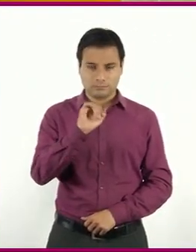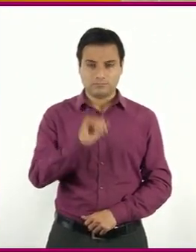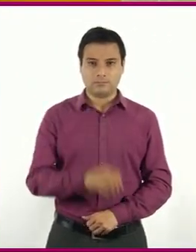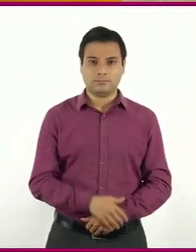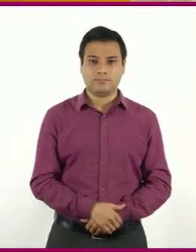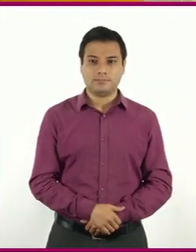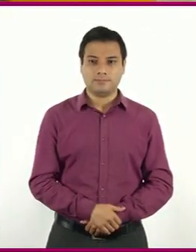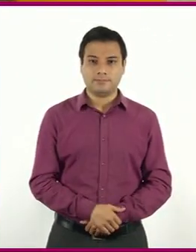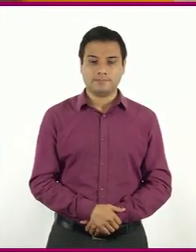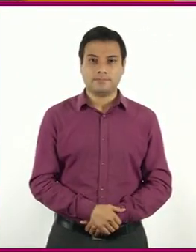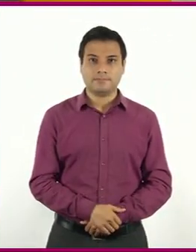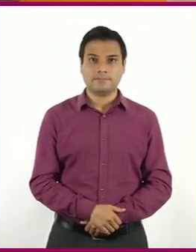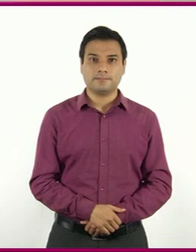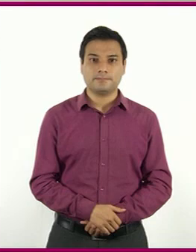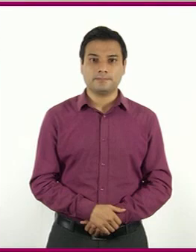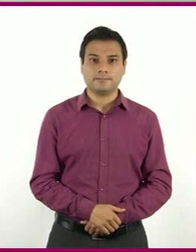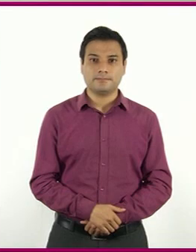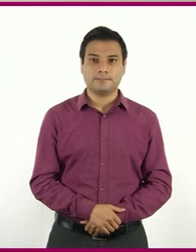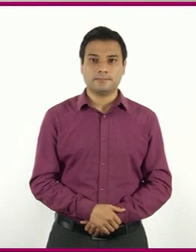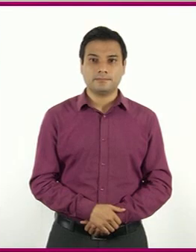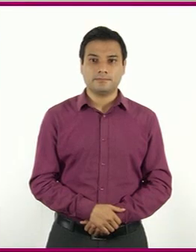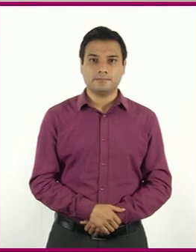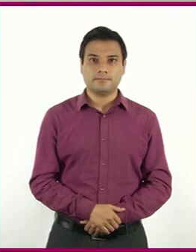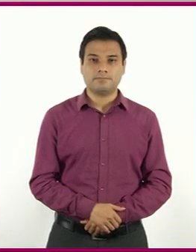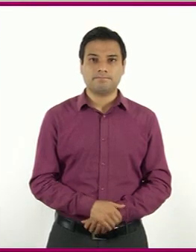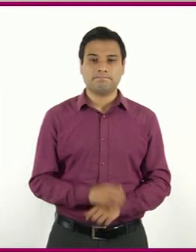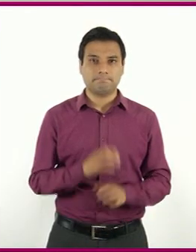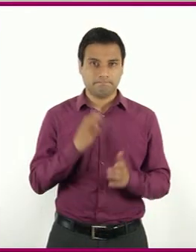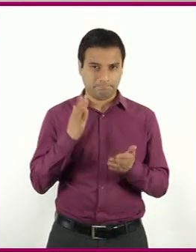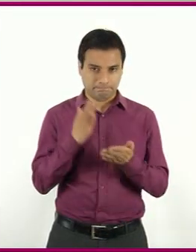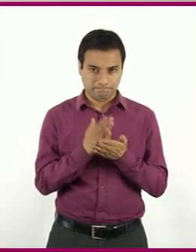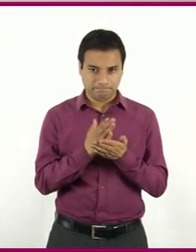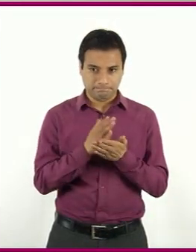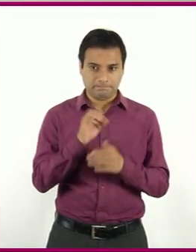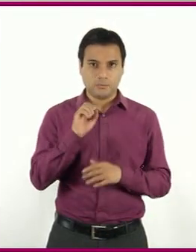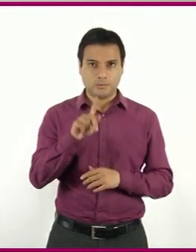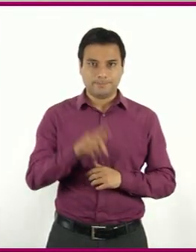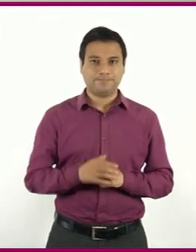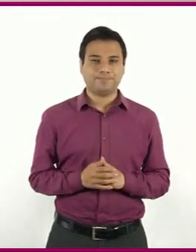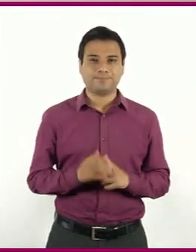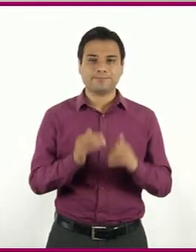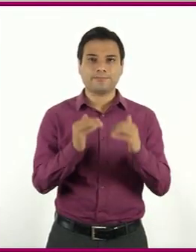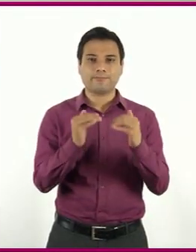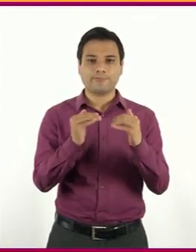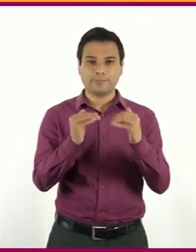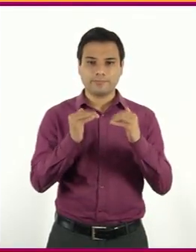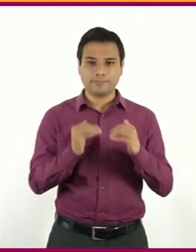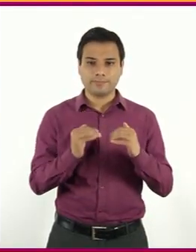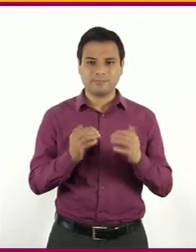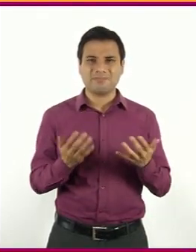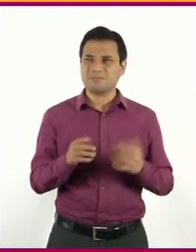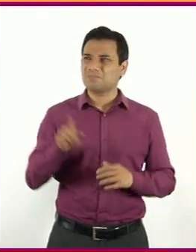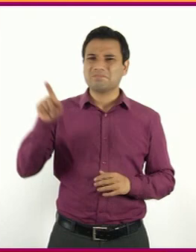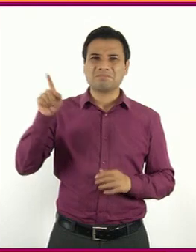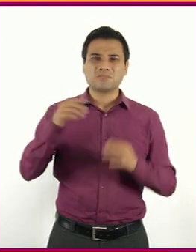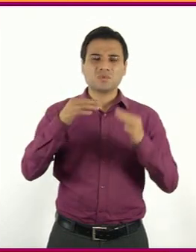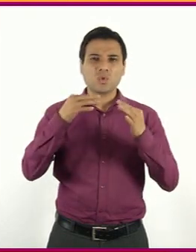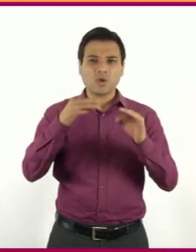bote. Y paramos. Muy bien. Ahora, ¿qué vamos a hacer? ¿Por qué pusimos nuestras tres hojas de